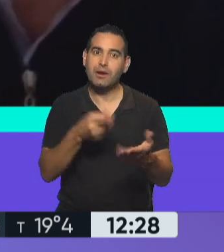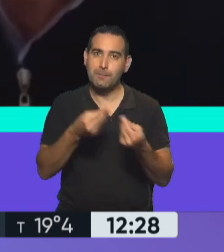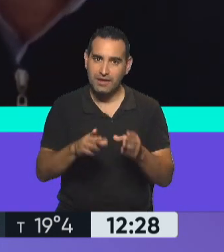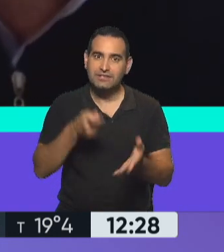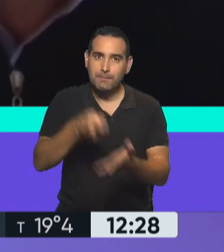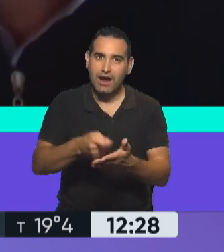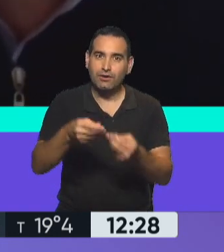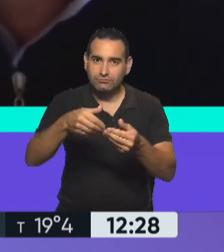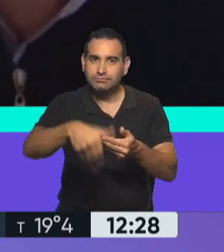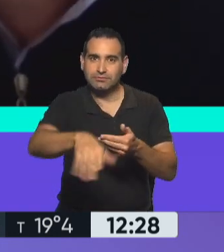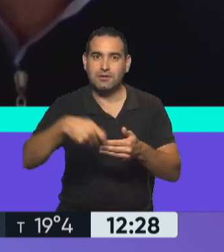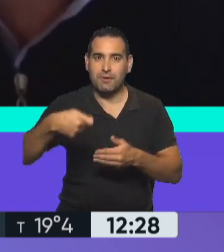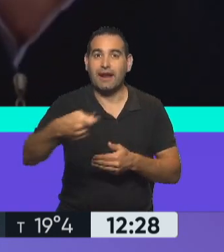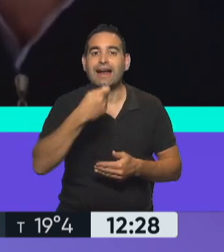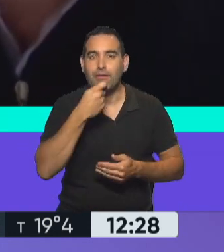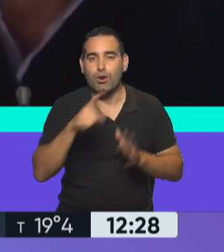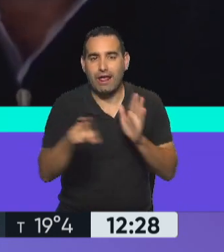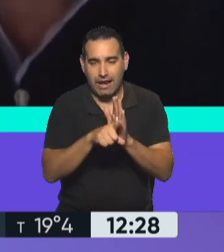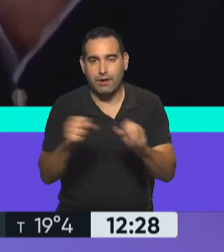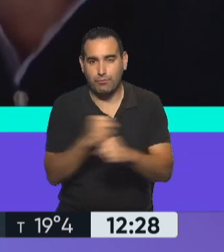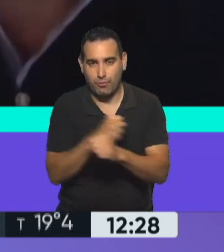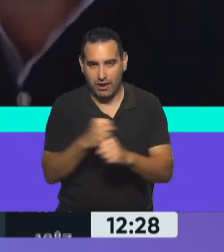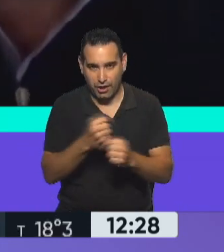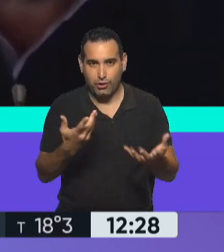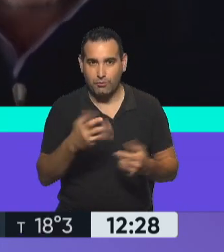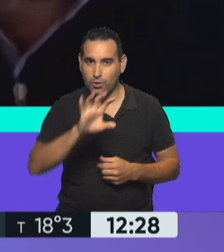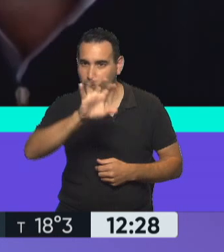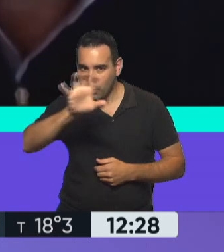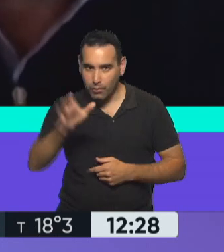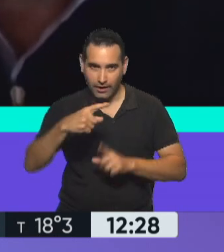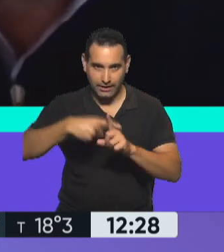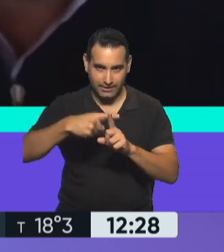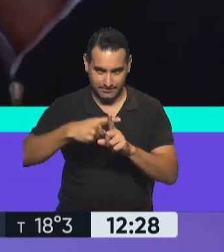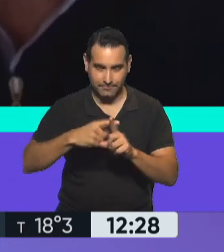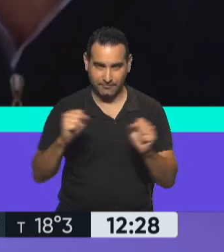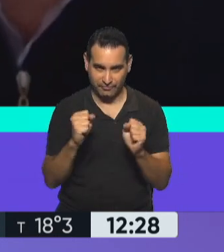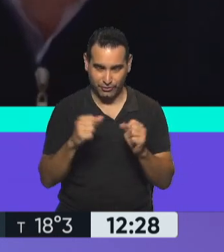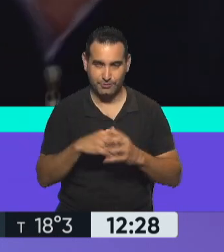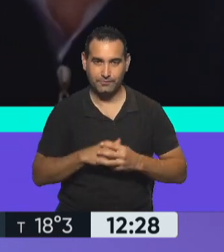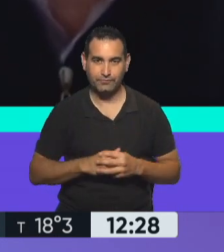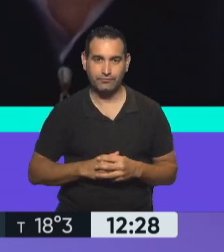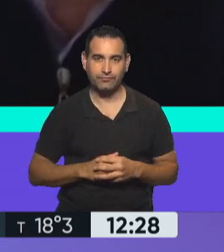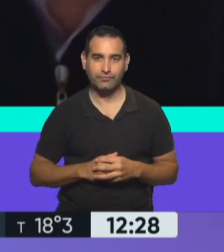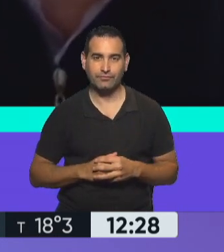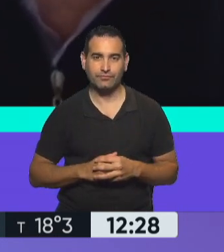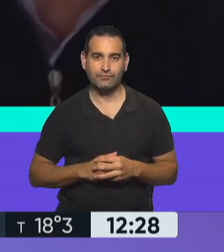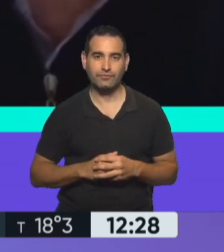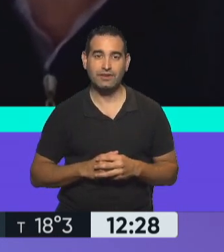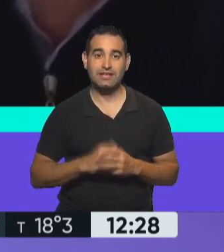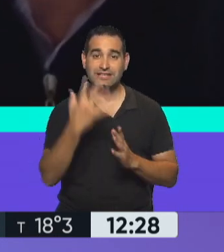a pagar si es que estamos contemplados de estas zonas bioambientales. Que se